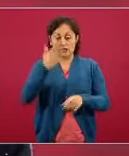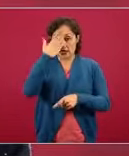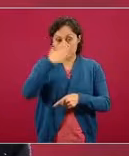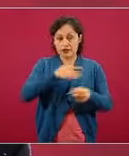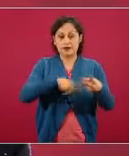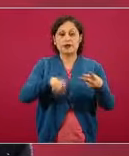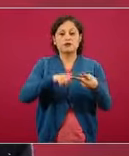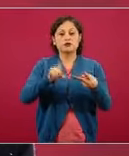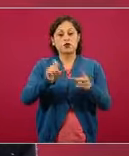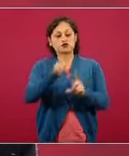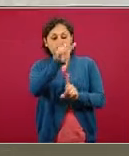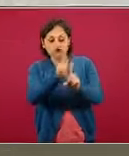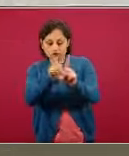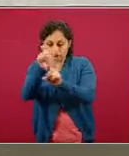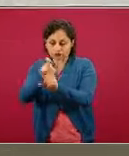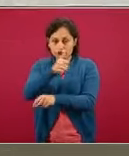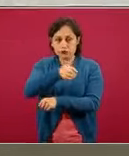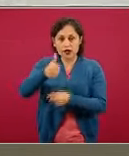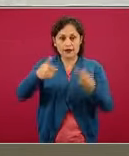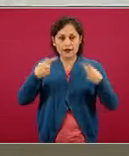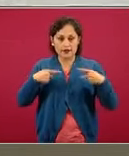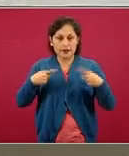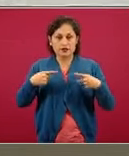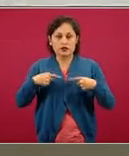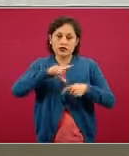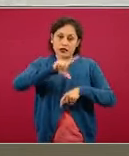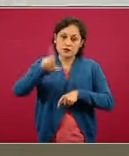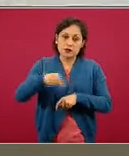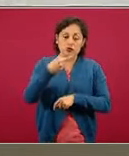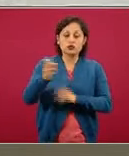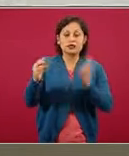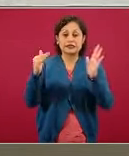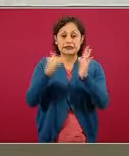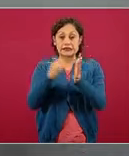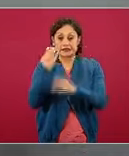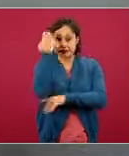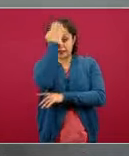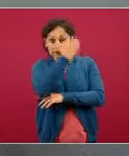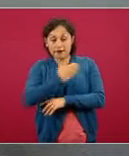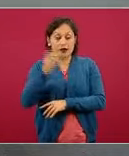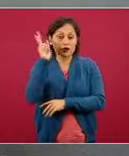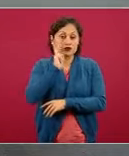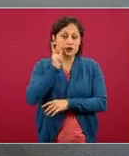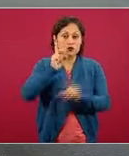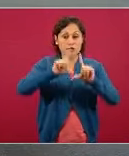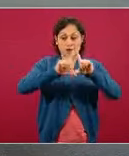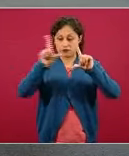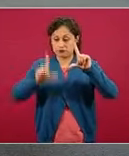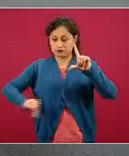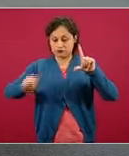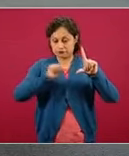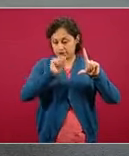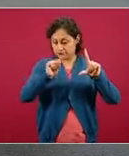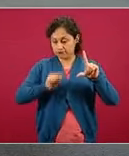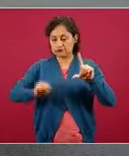y especificidad, al implementar estas 200,000 pruebas en el territorio nacional,